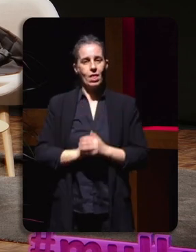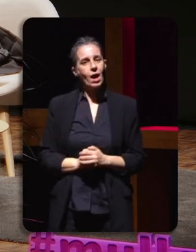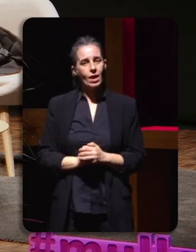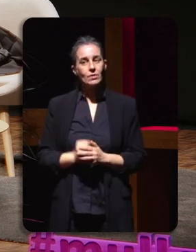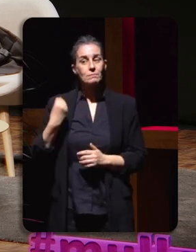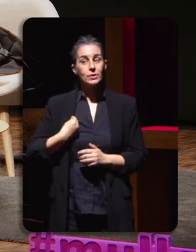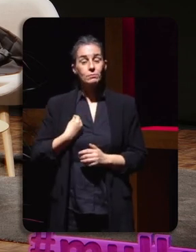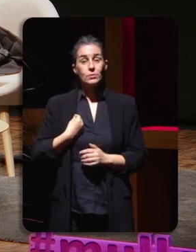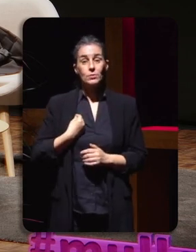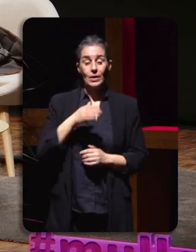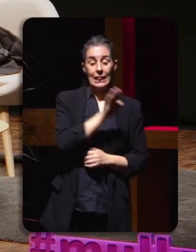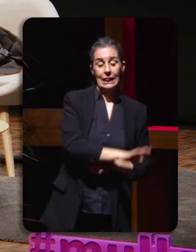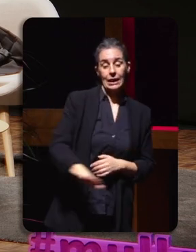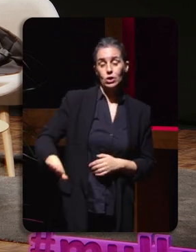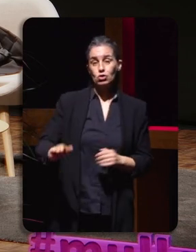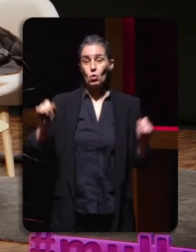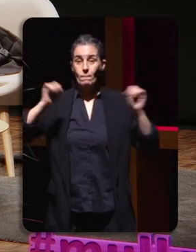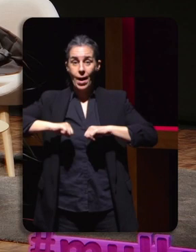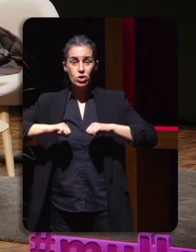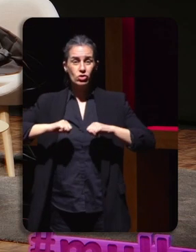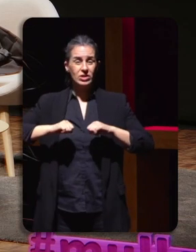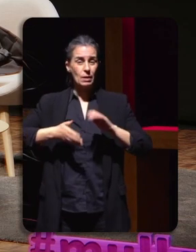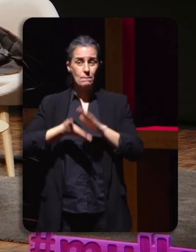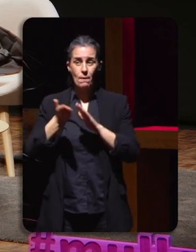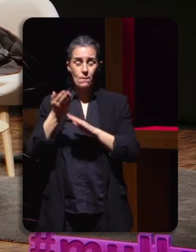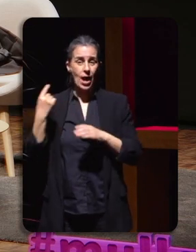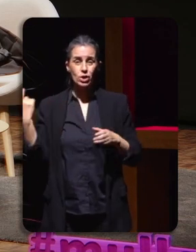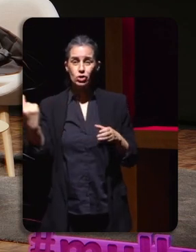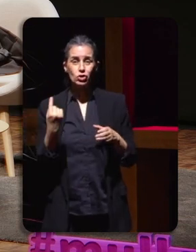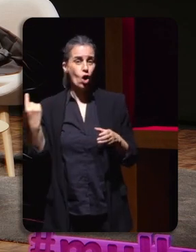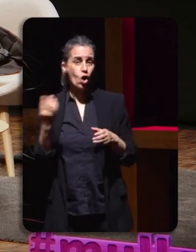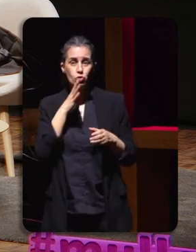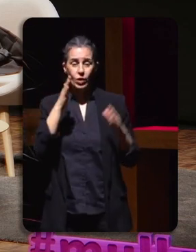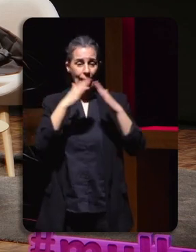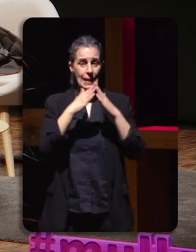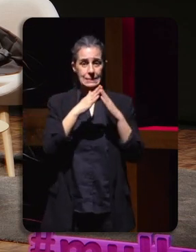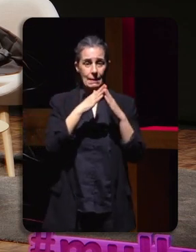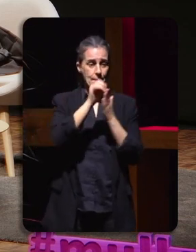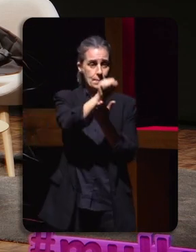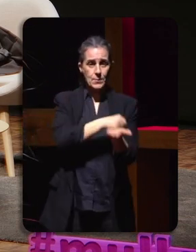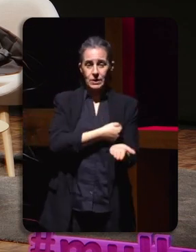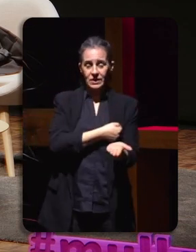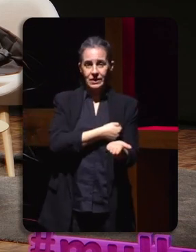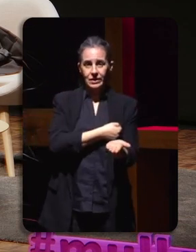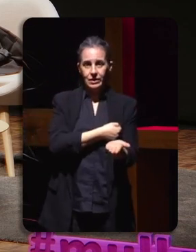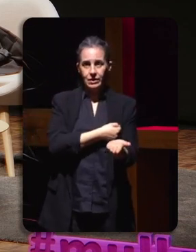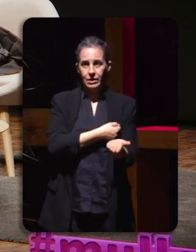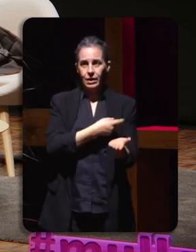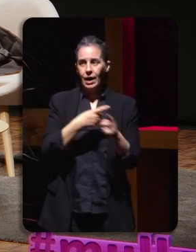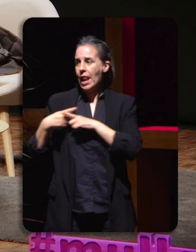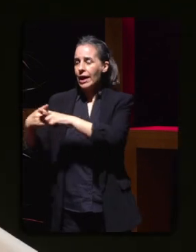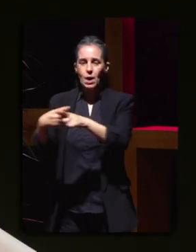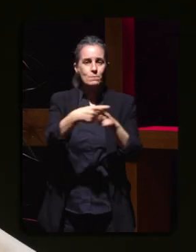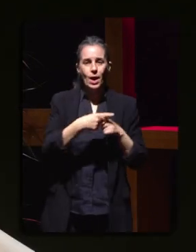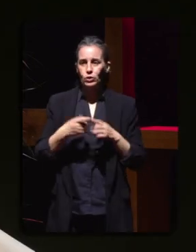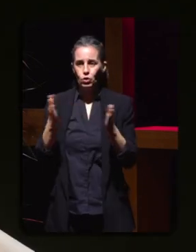los niños y los mayores se están quedando solos porque no hay nadie en las casas es mentira que haya un reparto no hay ningún reparto lo que no